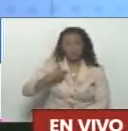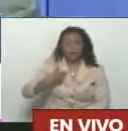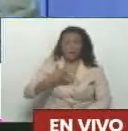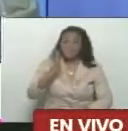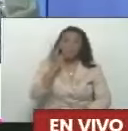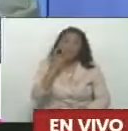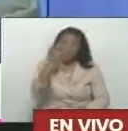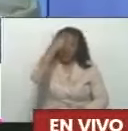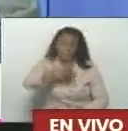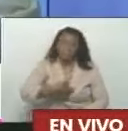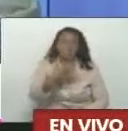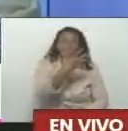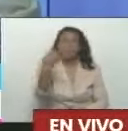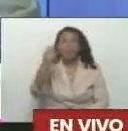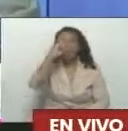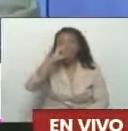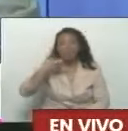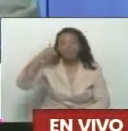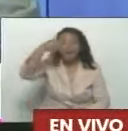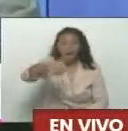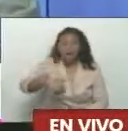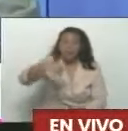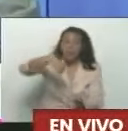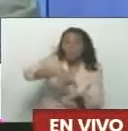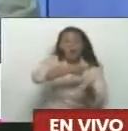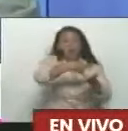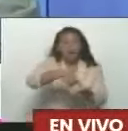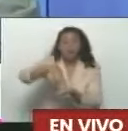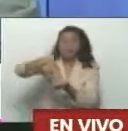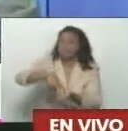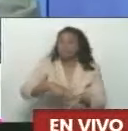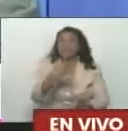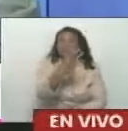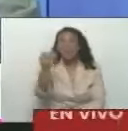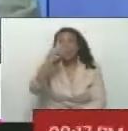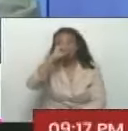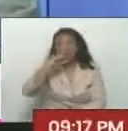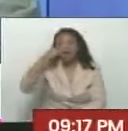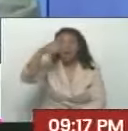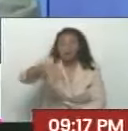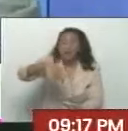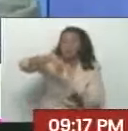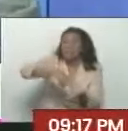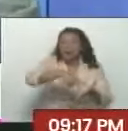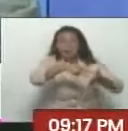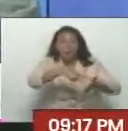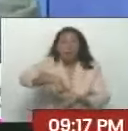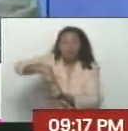caso, yo tengo más de 50 años bailando diablo, ¿no? ¿Toda la vida? Toda la vida, prácticamente.